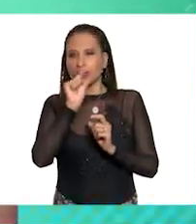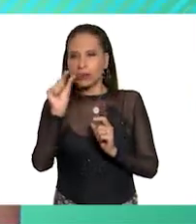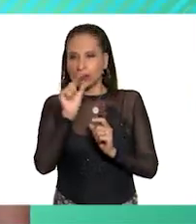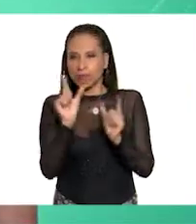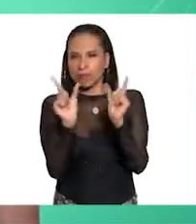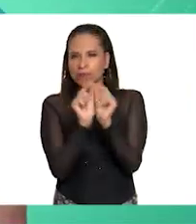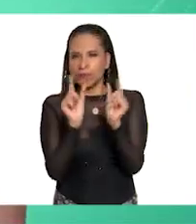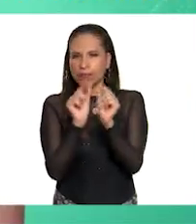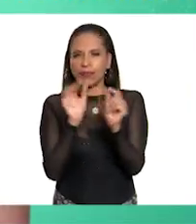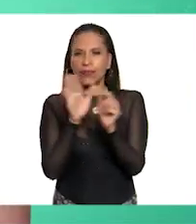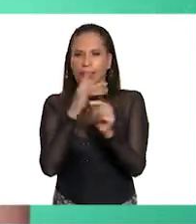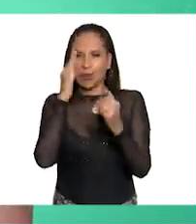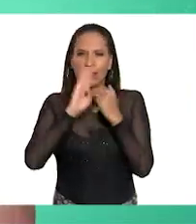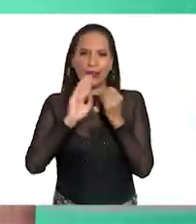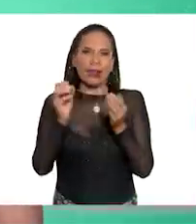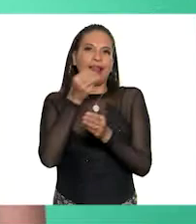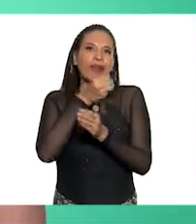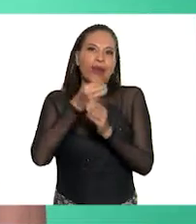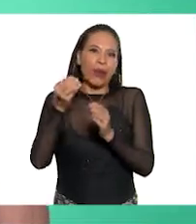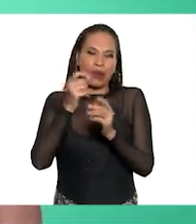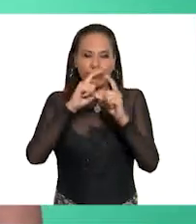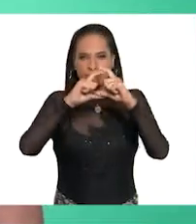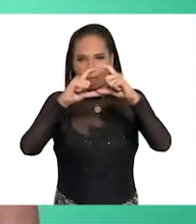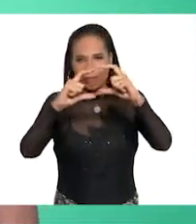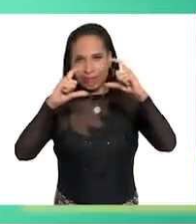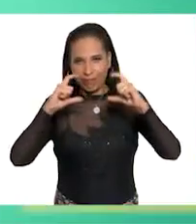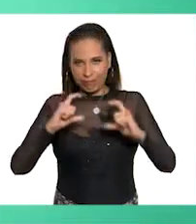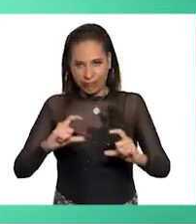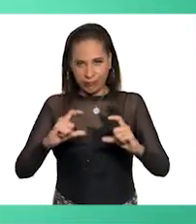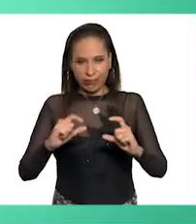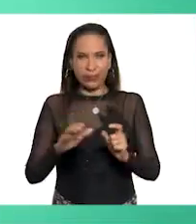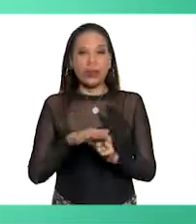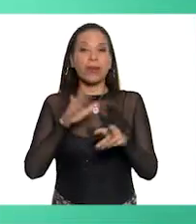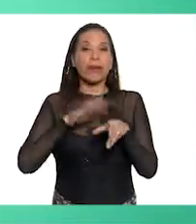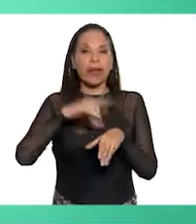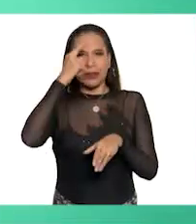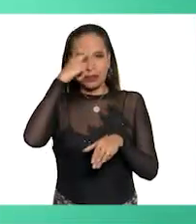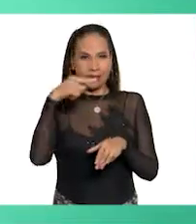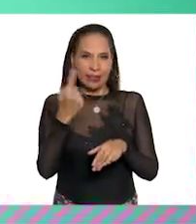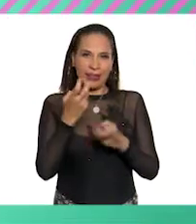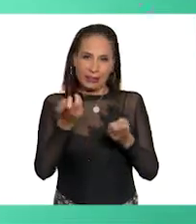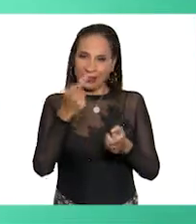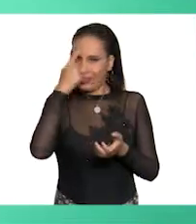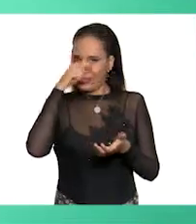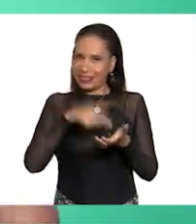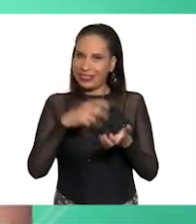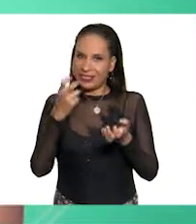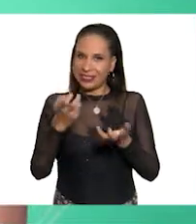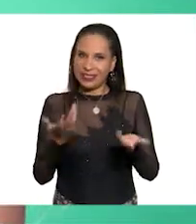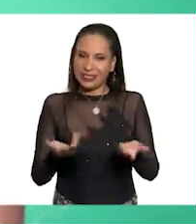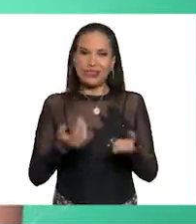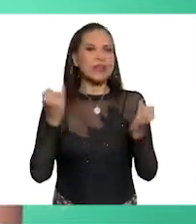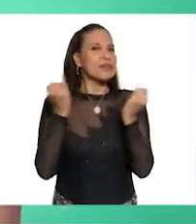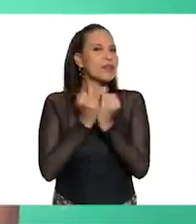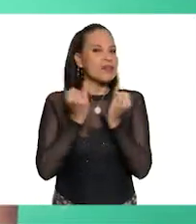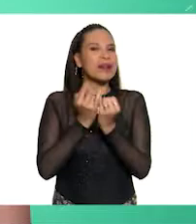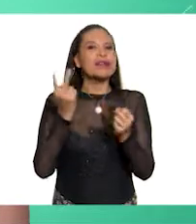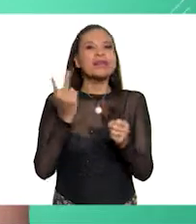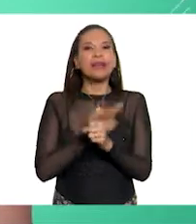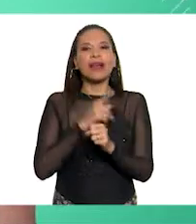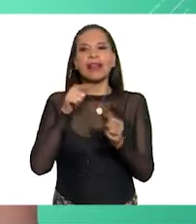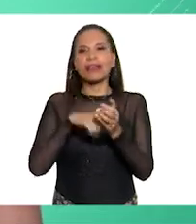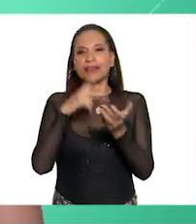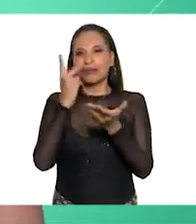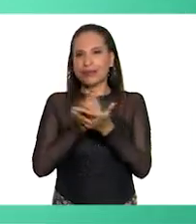esta manera, evitamos escribir un párrafo completo. Es mucho más fácil, ¿no crees? Lo mismo ocurre con